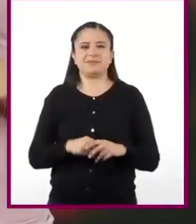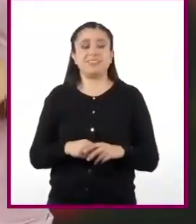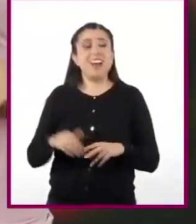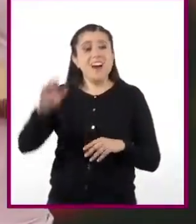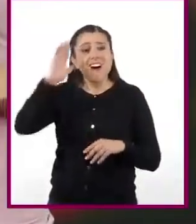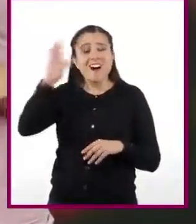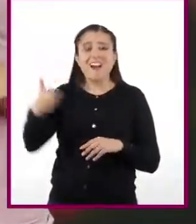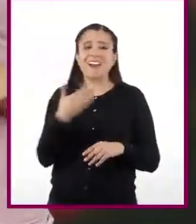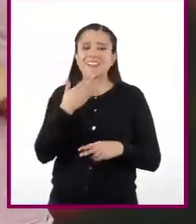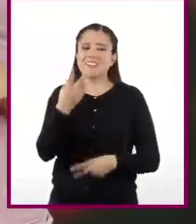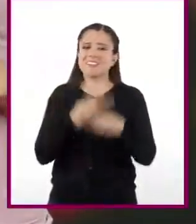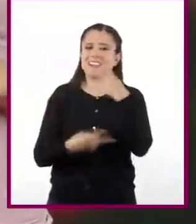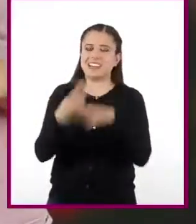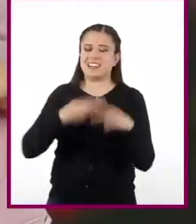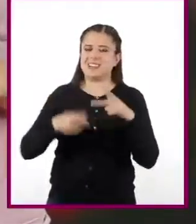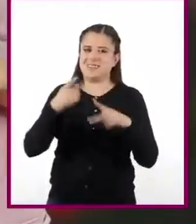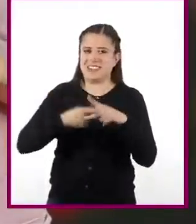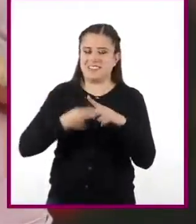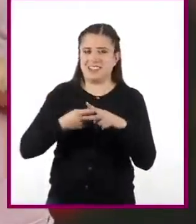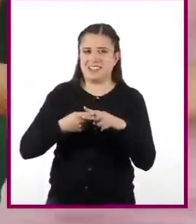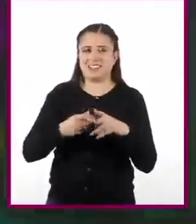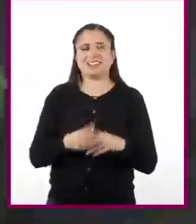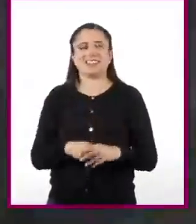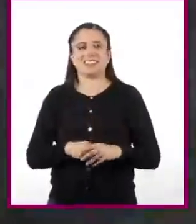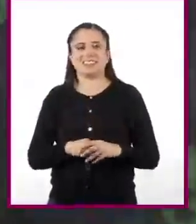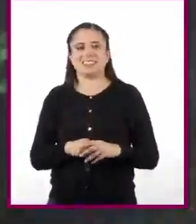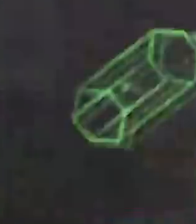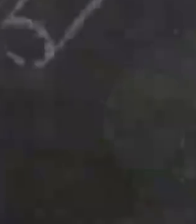Hola, bienvenidos al blog de las matemáticas.